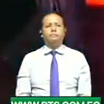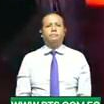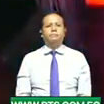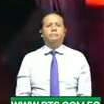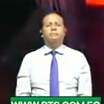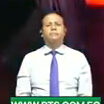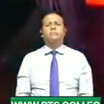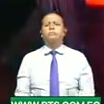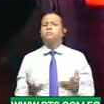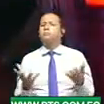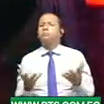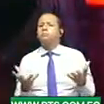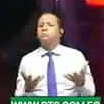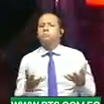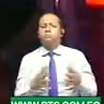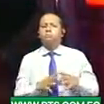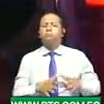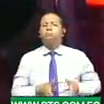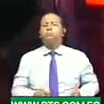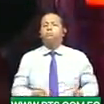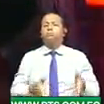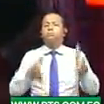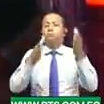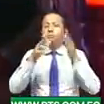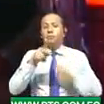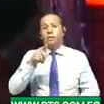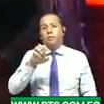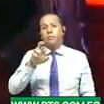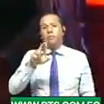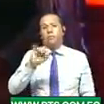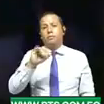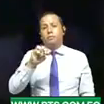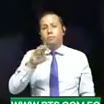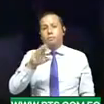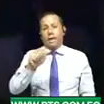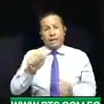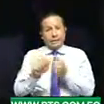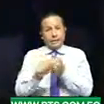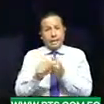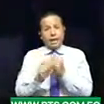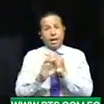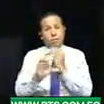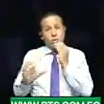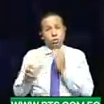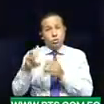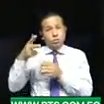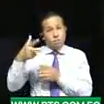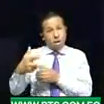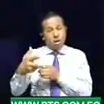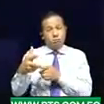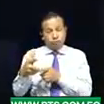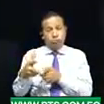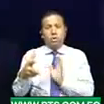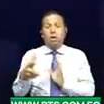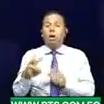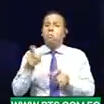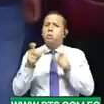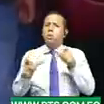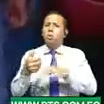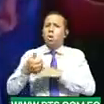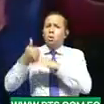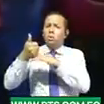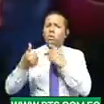el hecho se suscitó en la vía perimetral cerca de un paradero de buses según lo que expresan autoridades de seguridad una